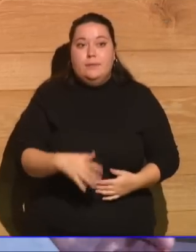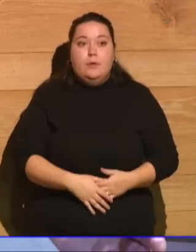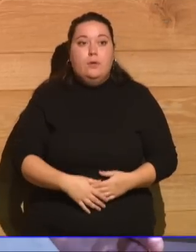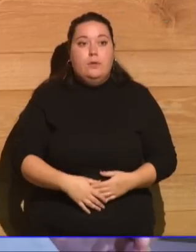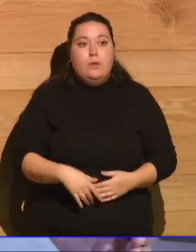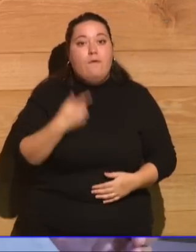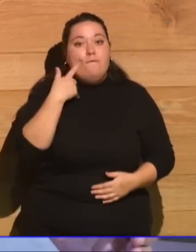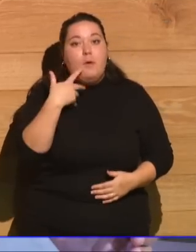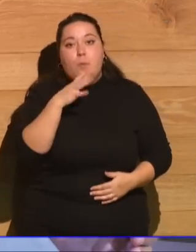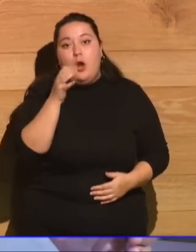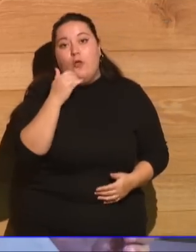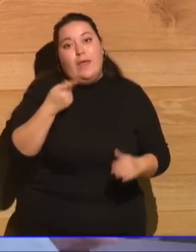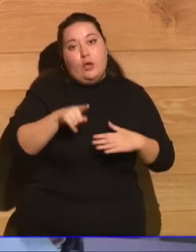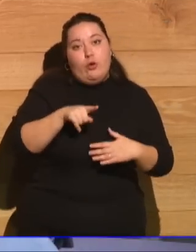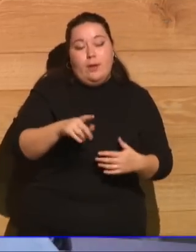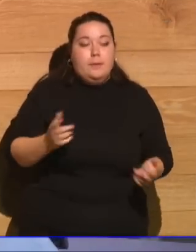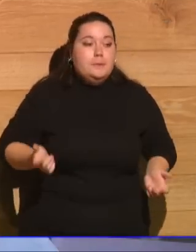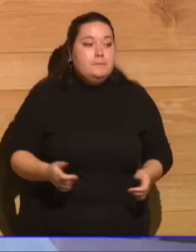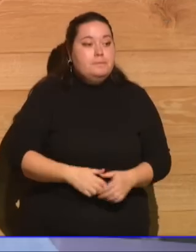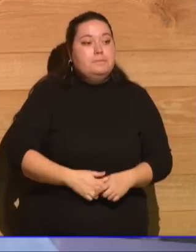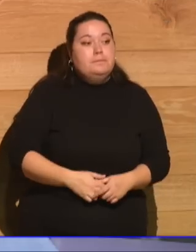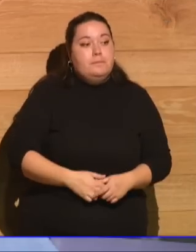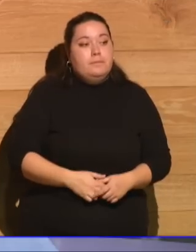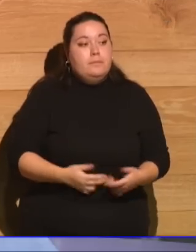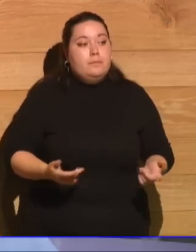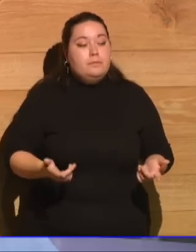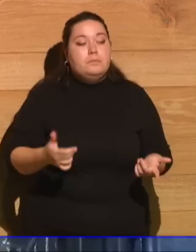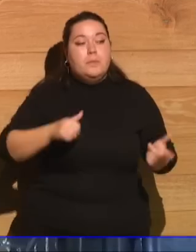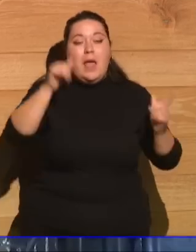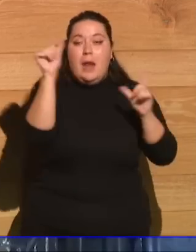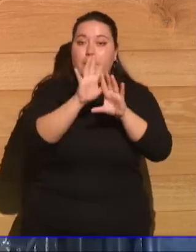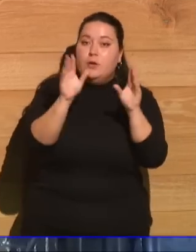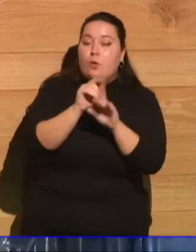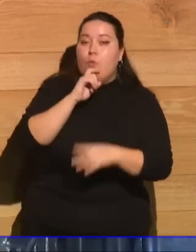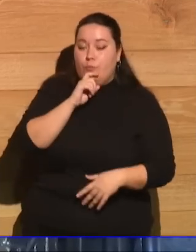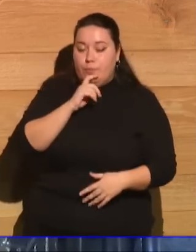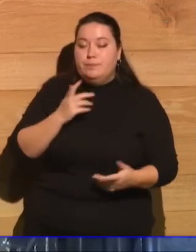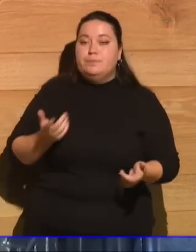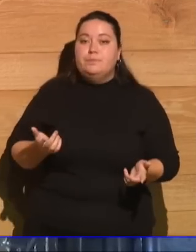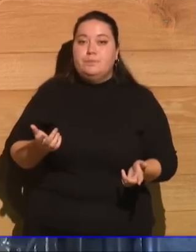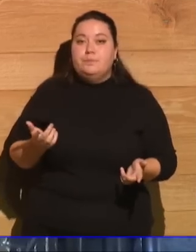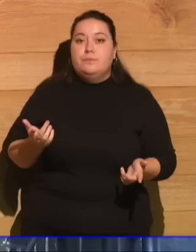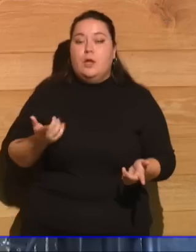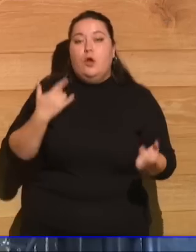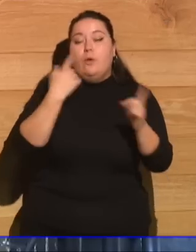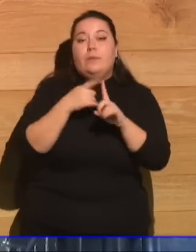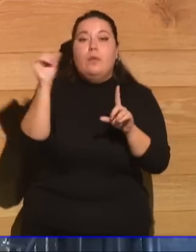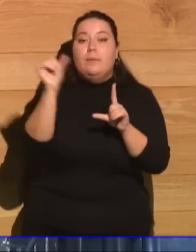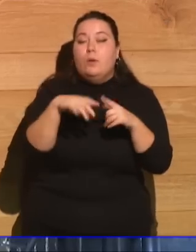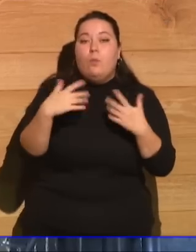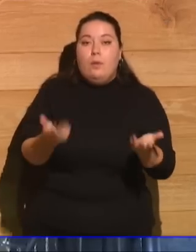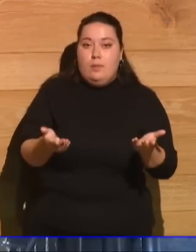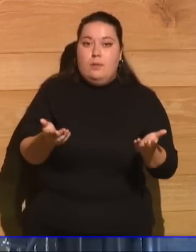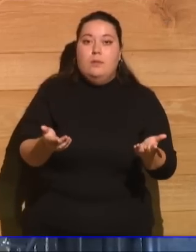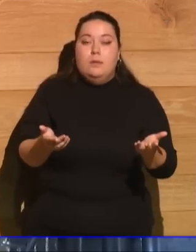irónico, efectivamente. No... Eso es. Hay un. Creo. La película se resume. O sea, el propósito de la película, yo creo que se resume